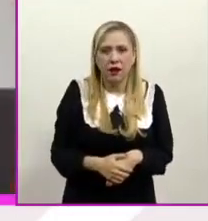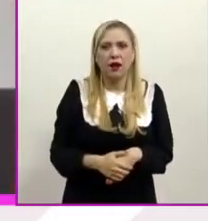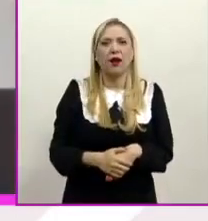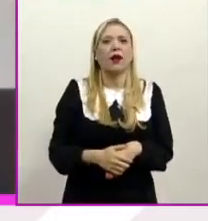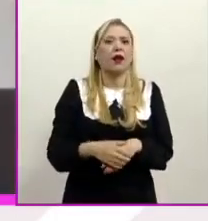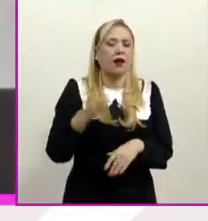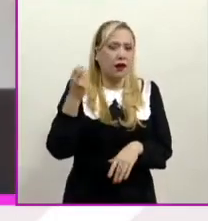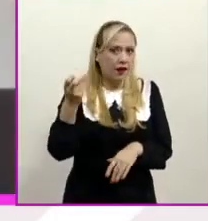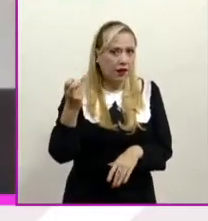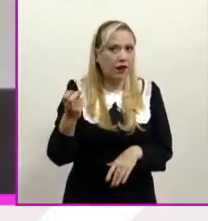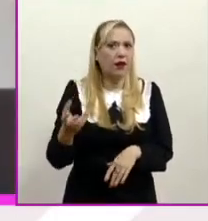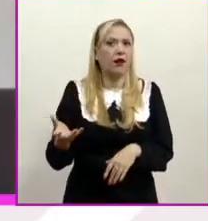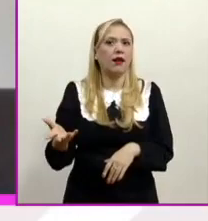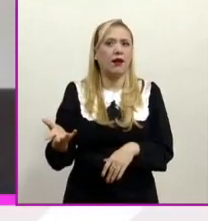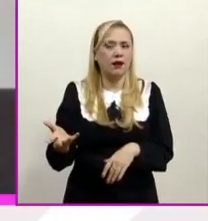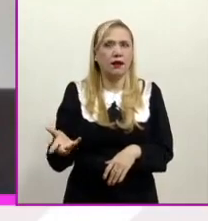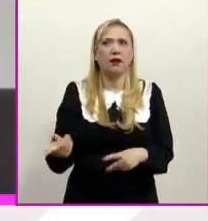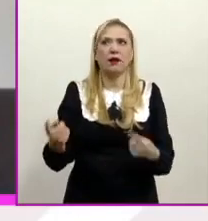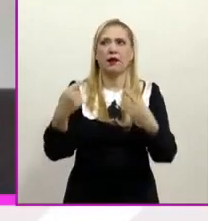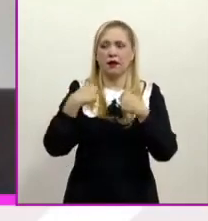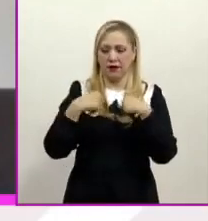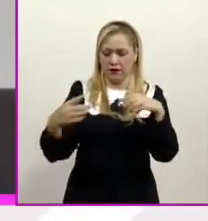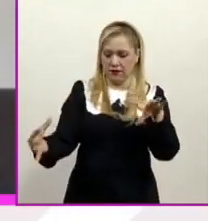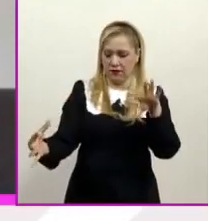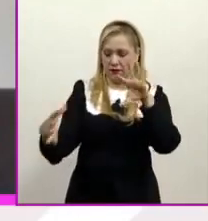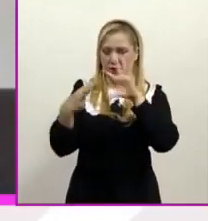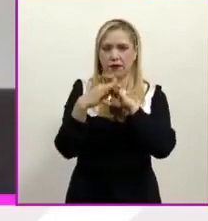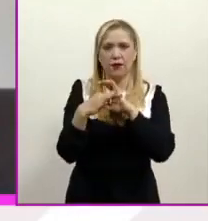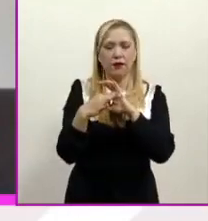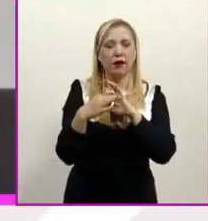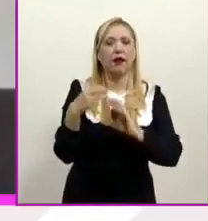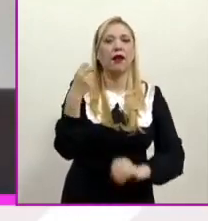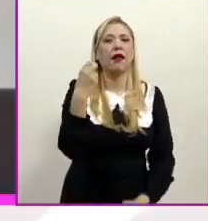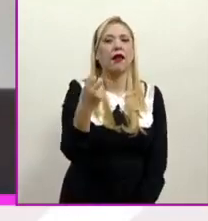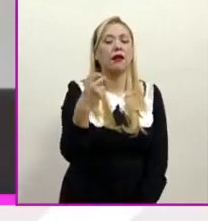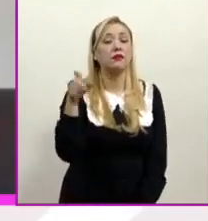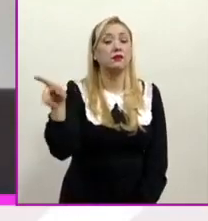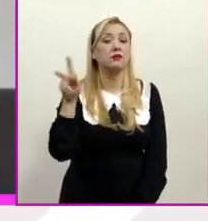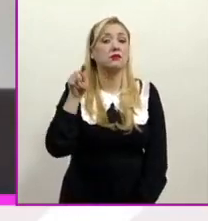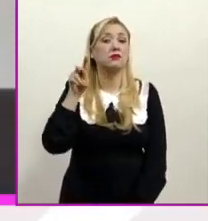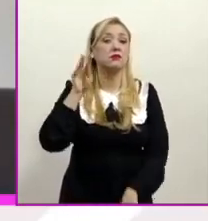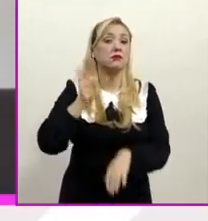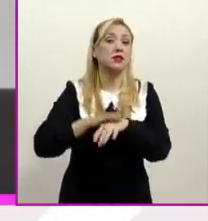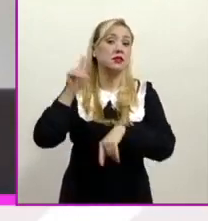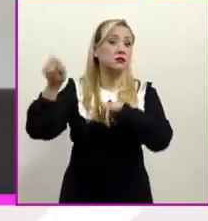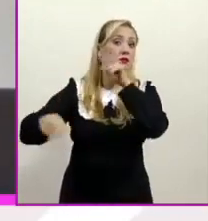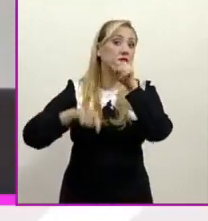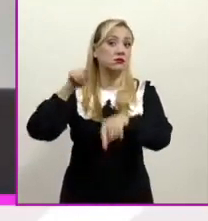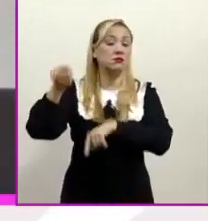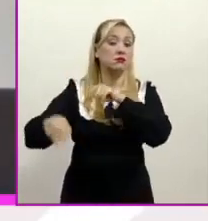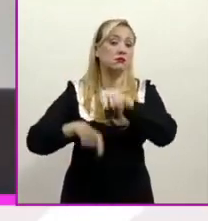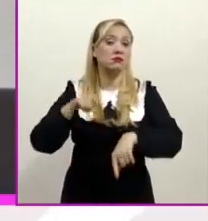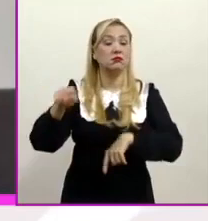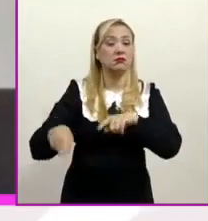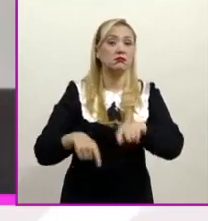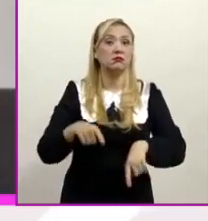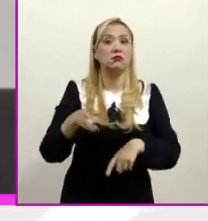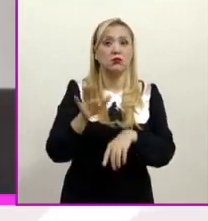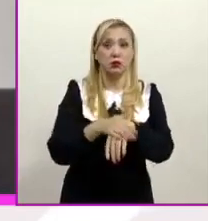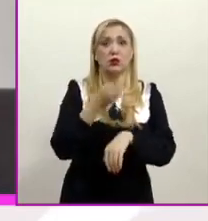historias pues los interpelen, y por lo tanto es el programa de televisión más visto, razón por la cual Televisa no